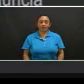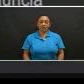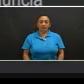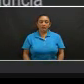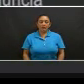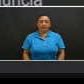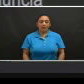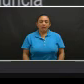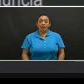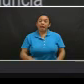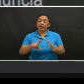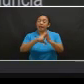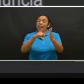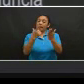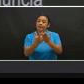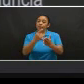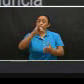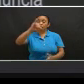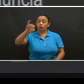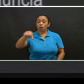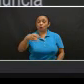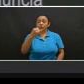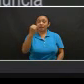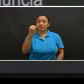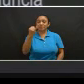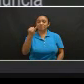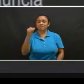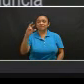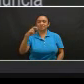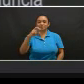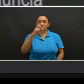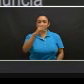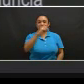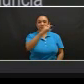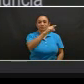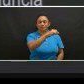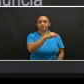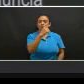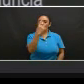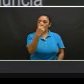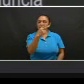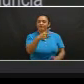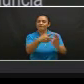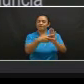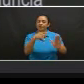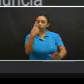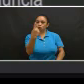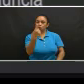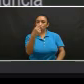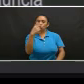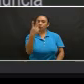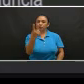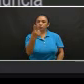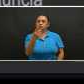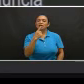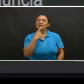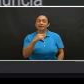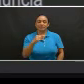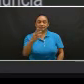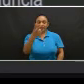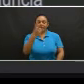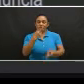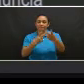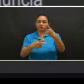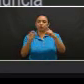En el libro de Jonás, capítulo número 1, versos 1 y 2, dice: vino palabra del Señor